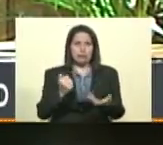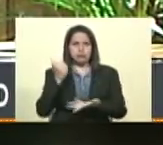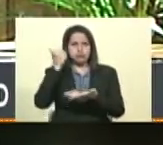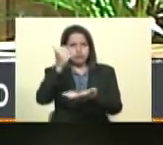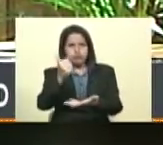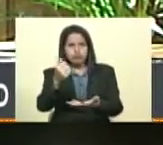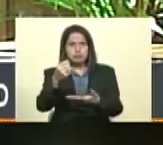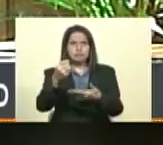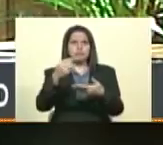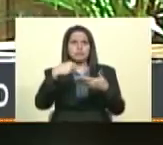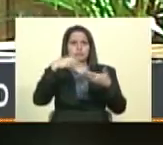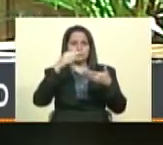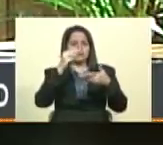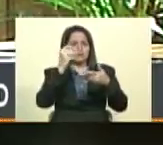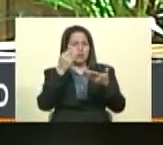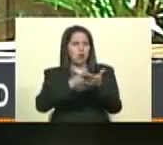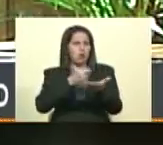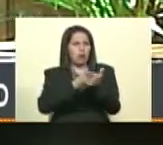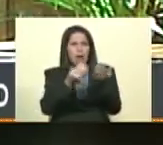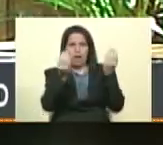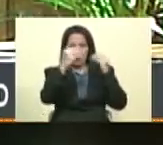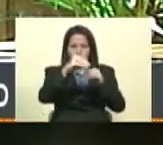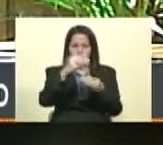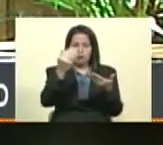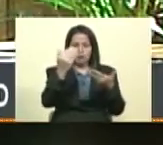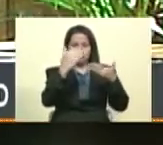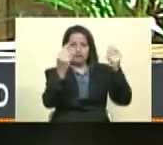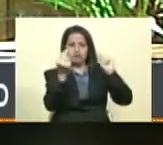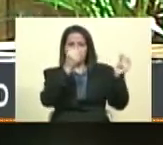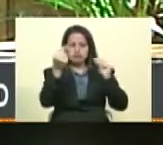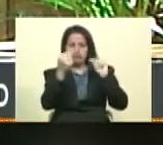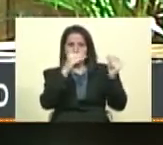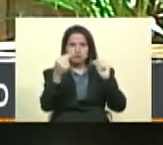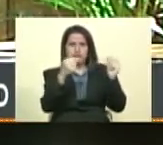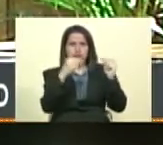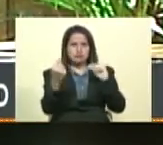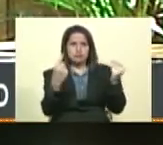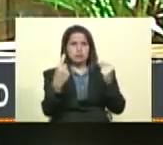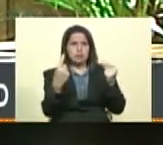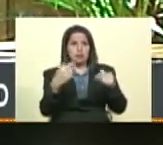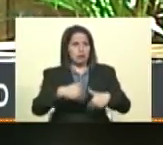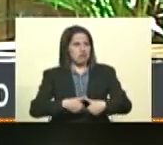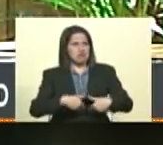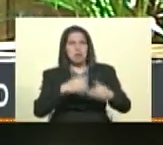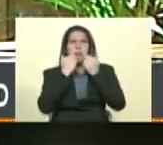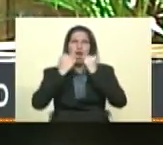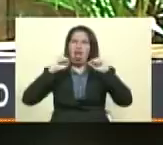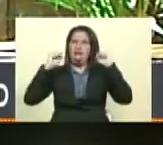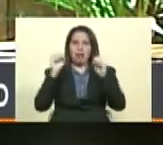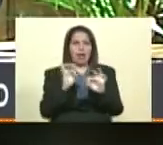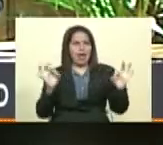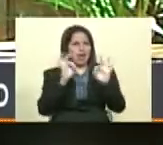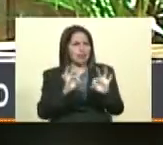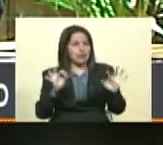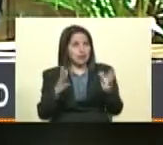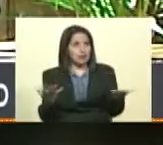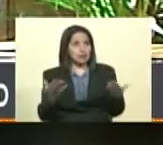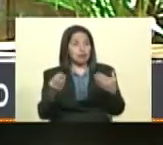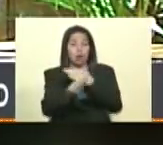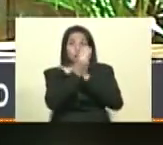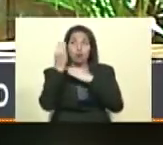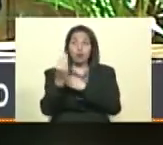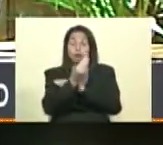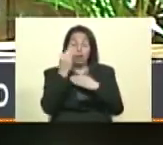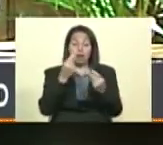las convenciones, que se pactan entre las dos partes, sin sacrificio, sin huelga, y que vienen a proteger el